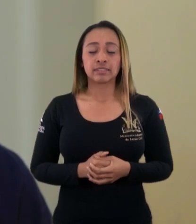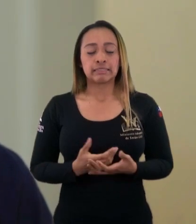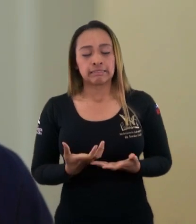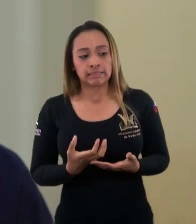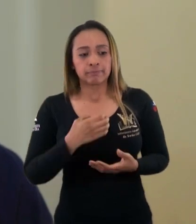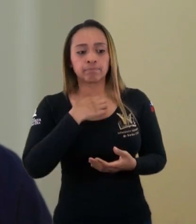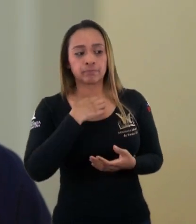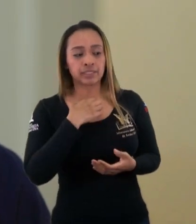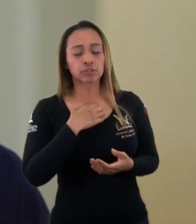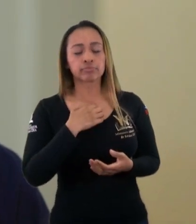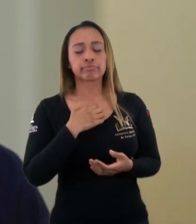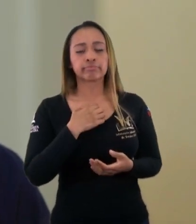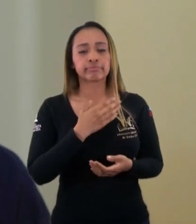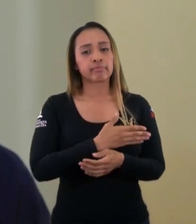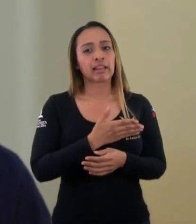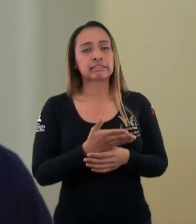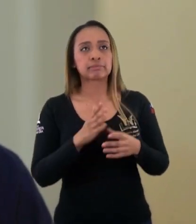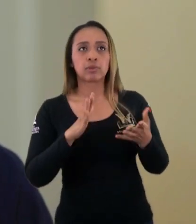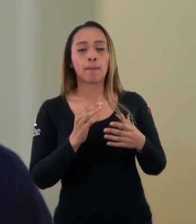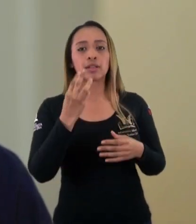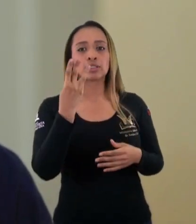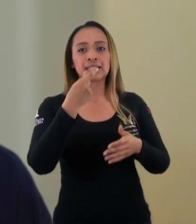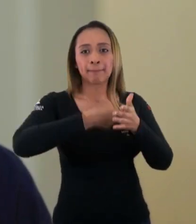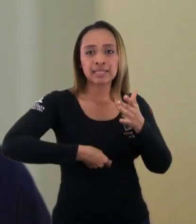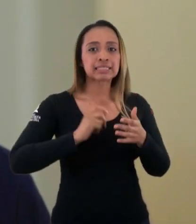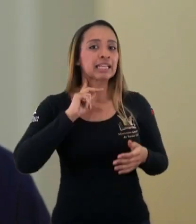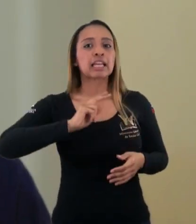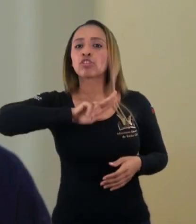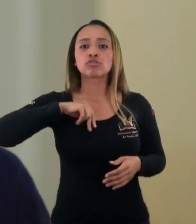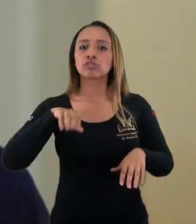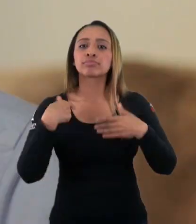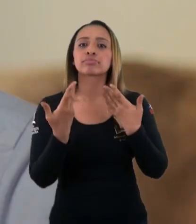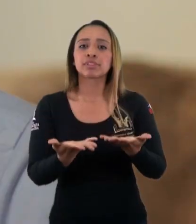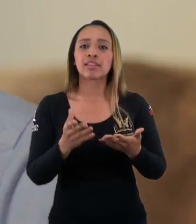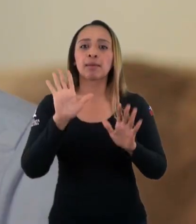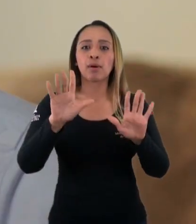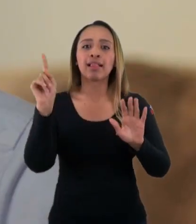Pastor, hace tres meses que no hemos devuelto el diezmo.